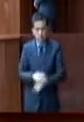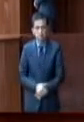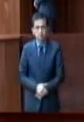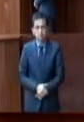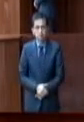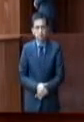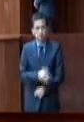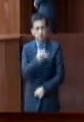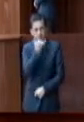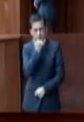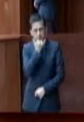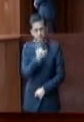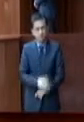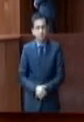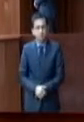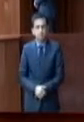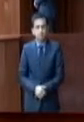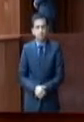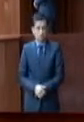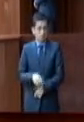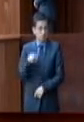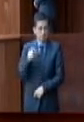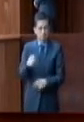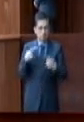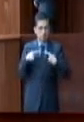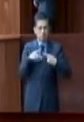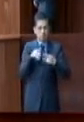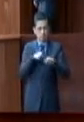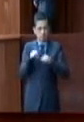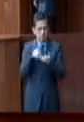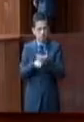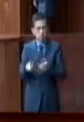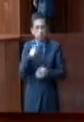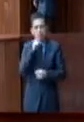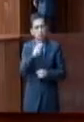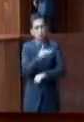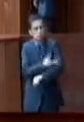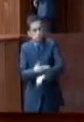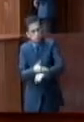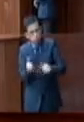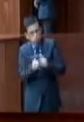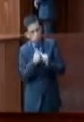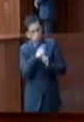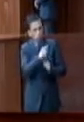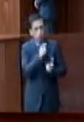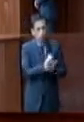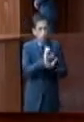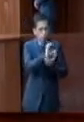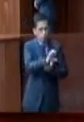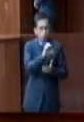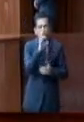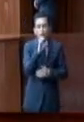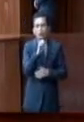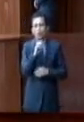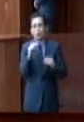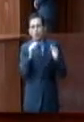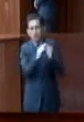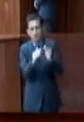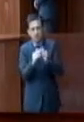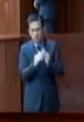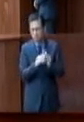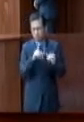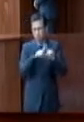para estos mismos trabajadores gestiones que se han hecho con el fondo de vivienda instituto de